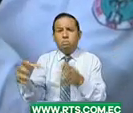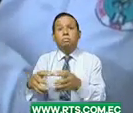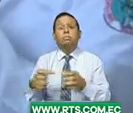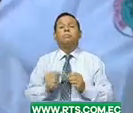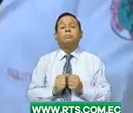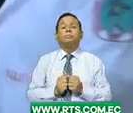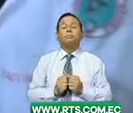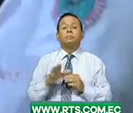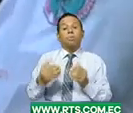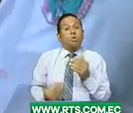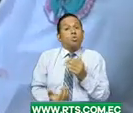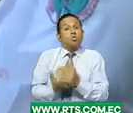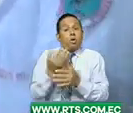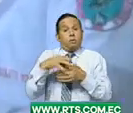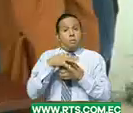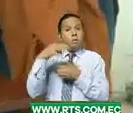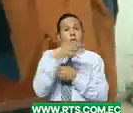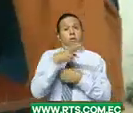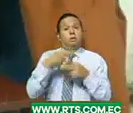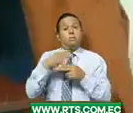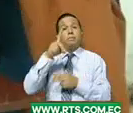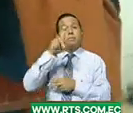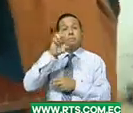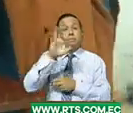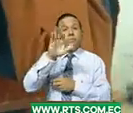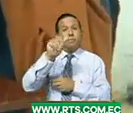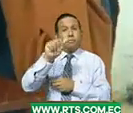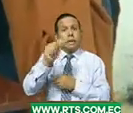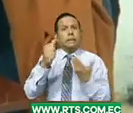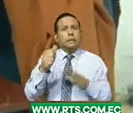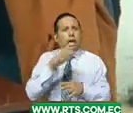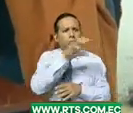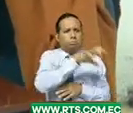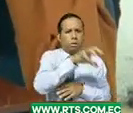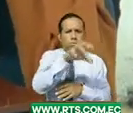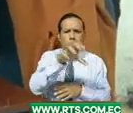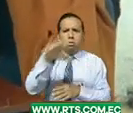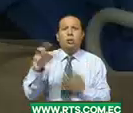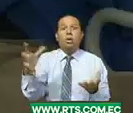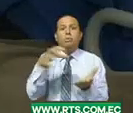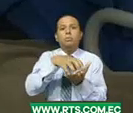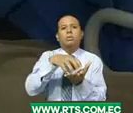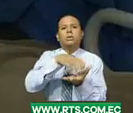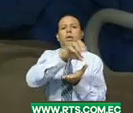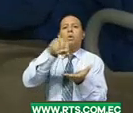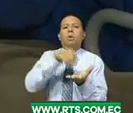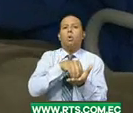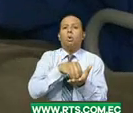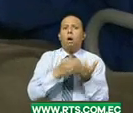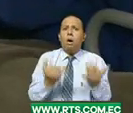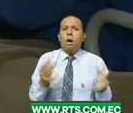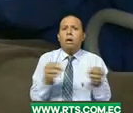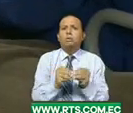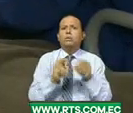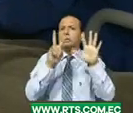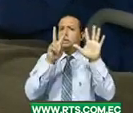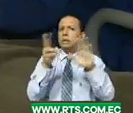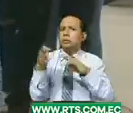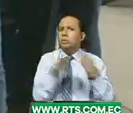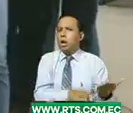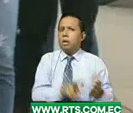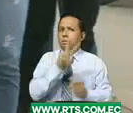La nueva variante Delta presente en 3 ciudades de la provincia de El Oro registra a la fecha 7 fallecidos,